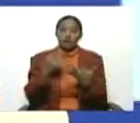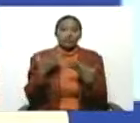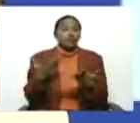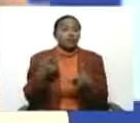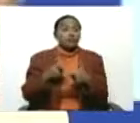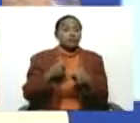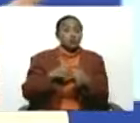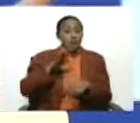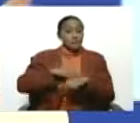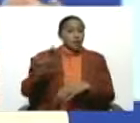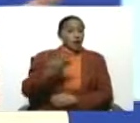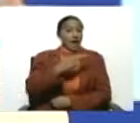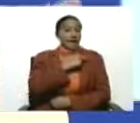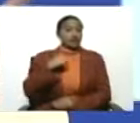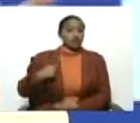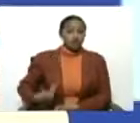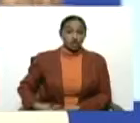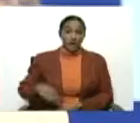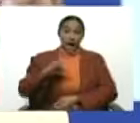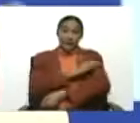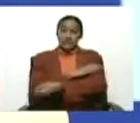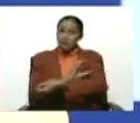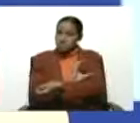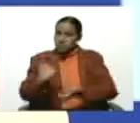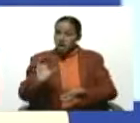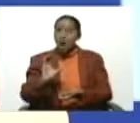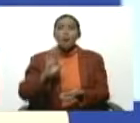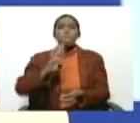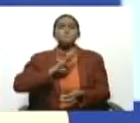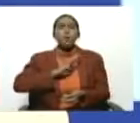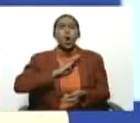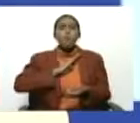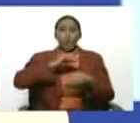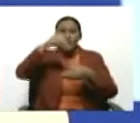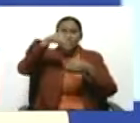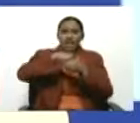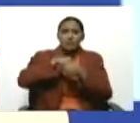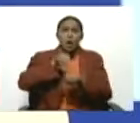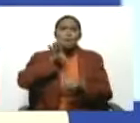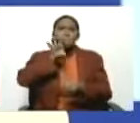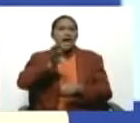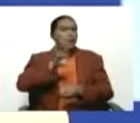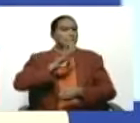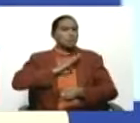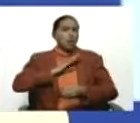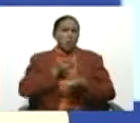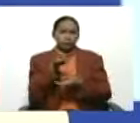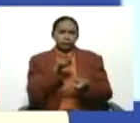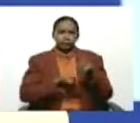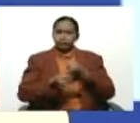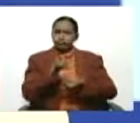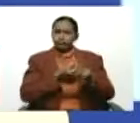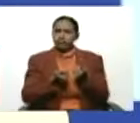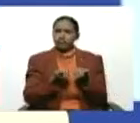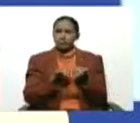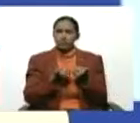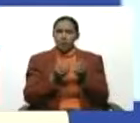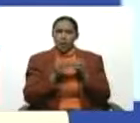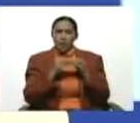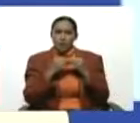porque ahora china ahora puede proporcionar su propia su propio capital pero el conocimiento y la